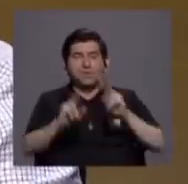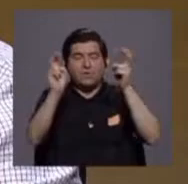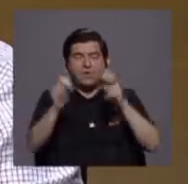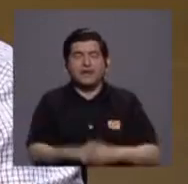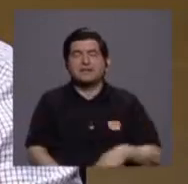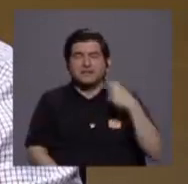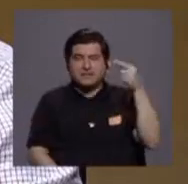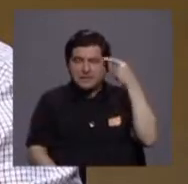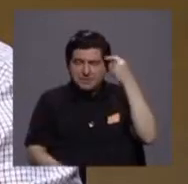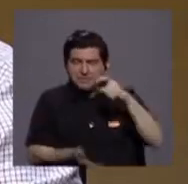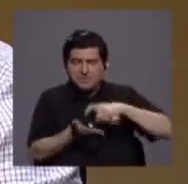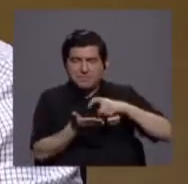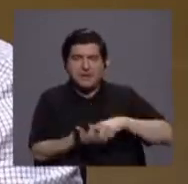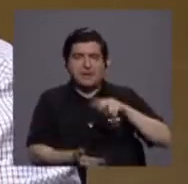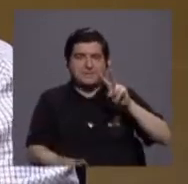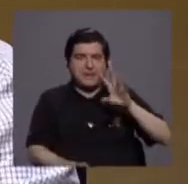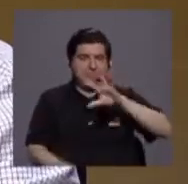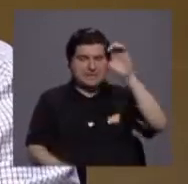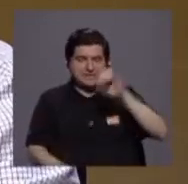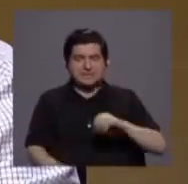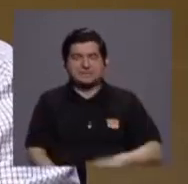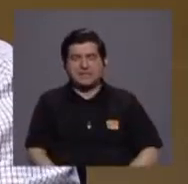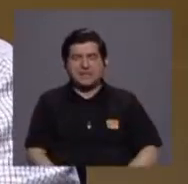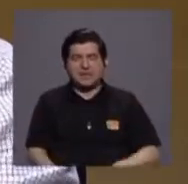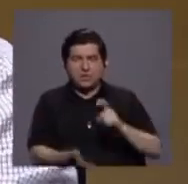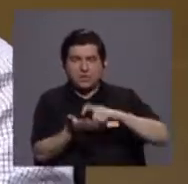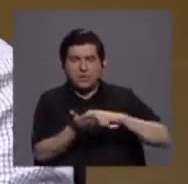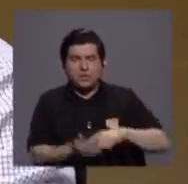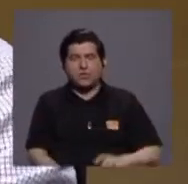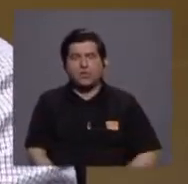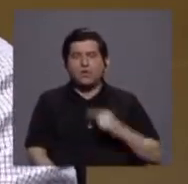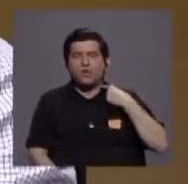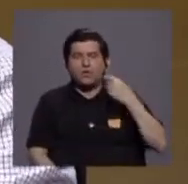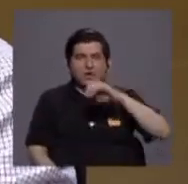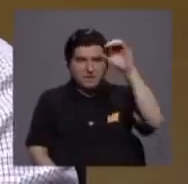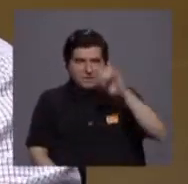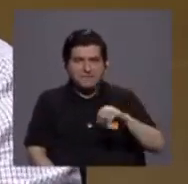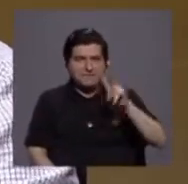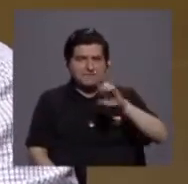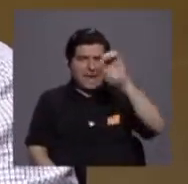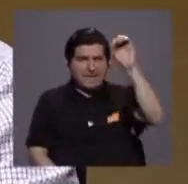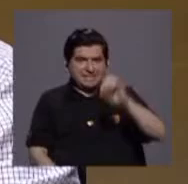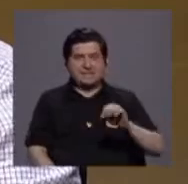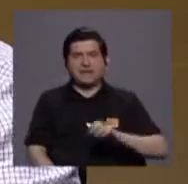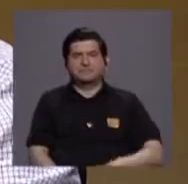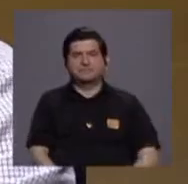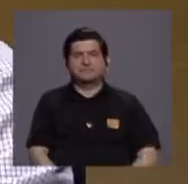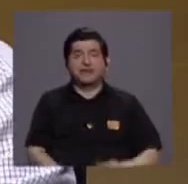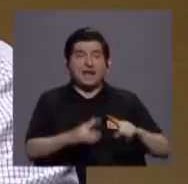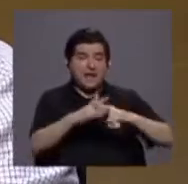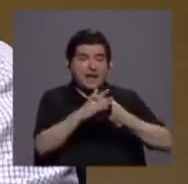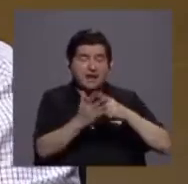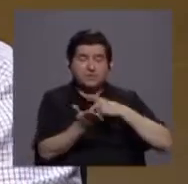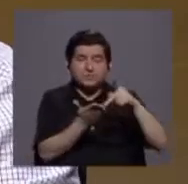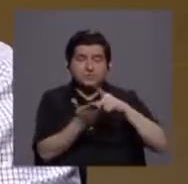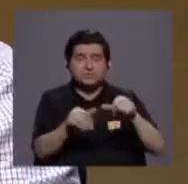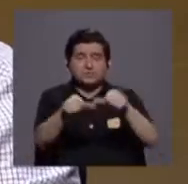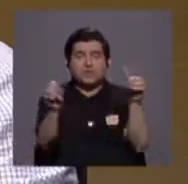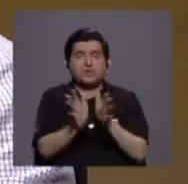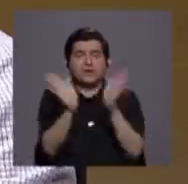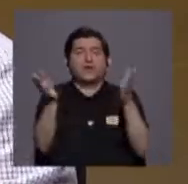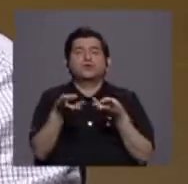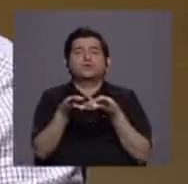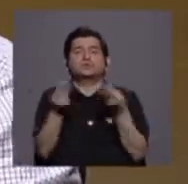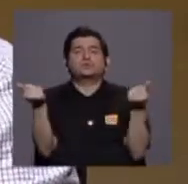con una evaluación del 25% y una inflación que la acompaña, digamos, del 20%, el ajuste en los salarios del sector público se da